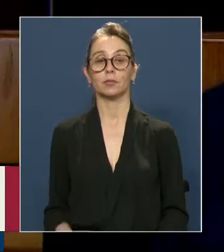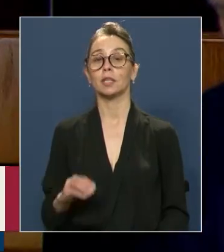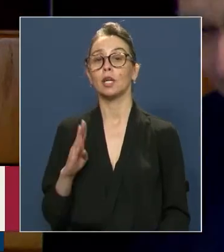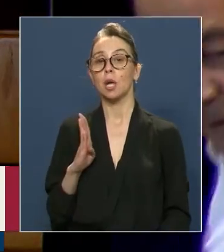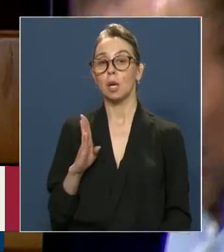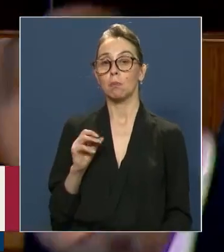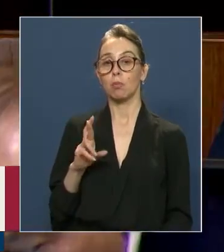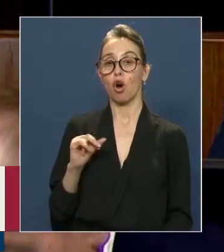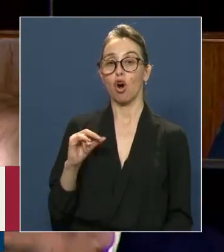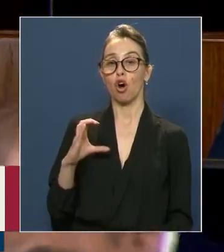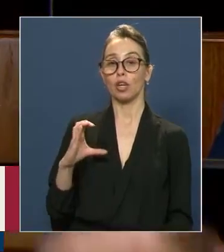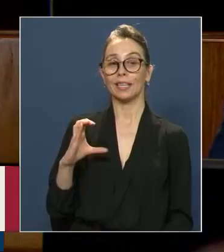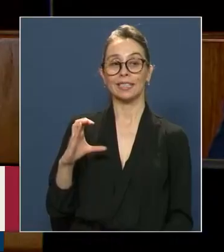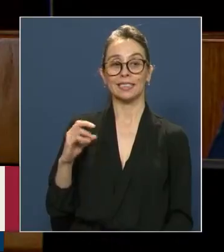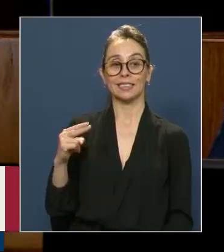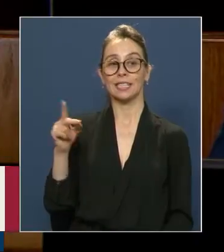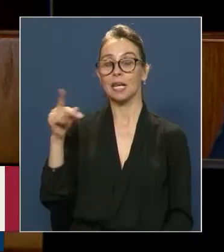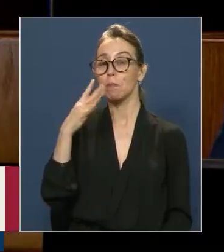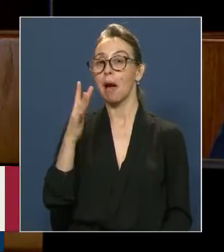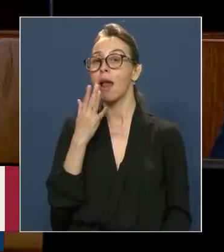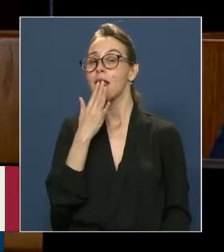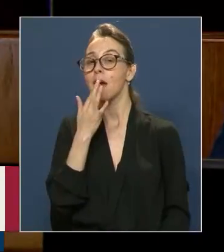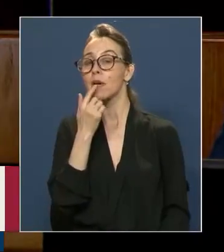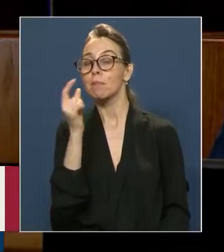Boric, señor presidente.